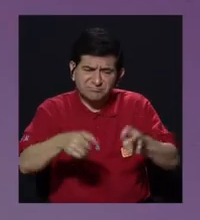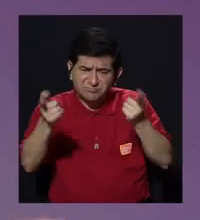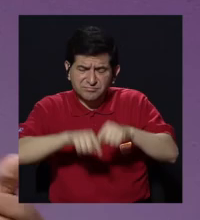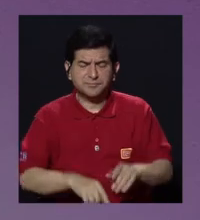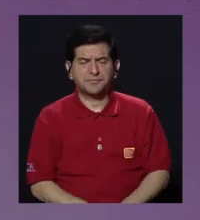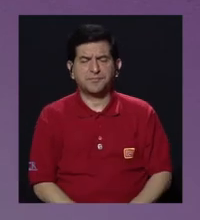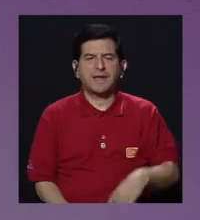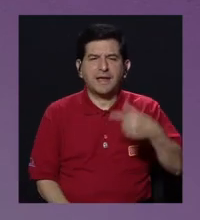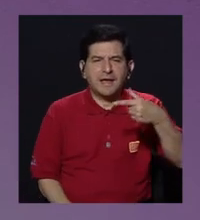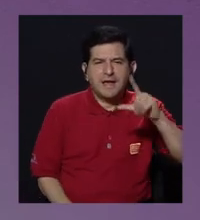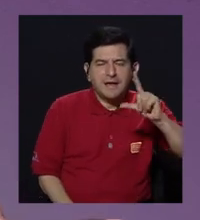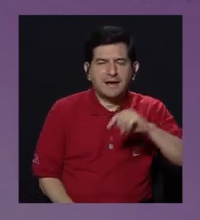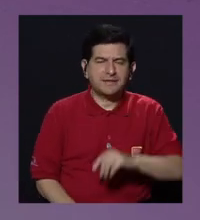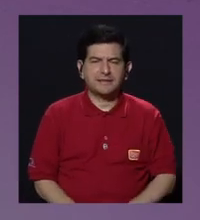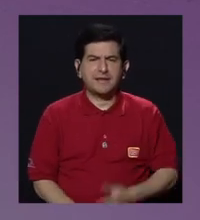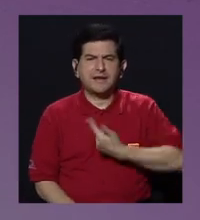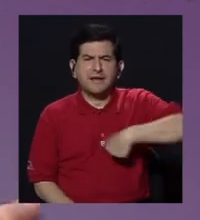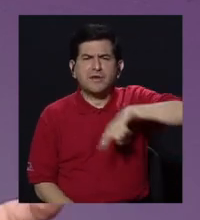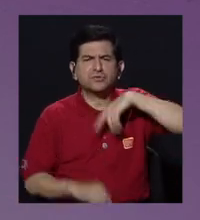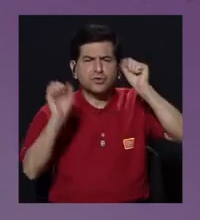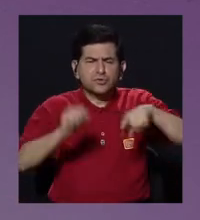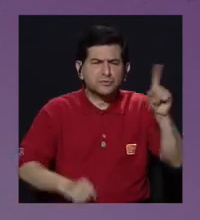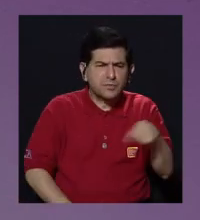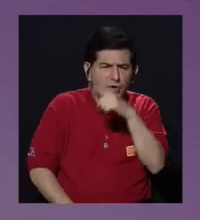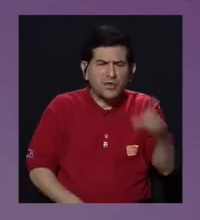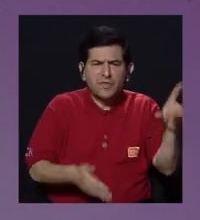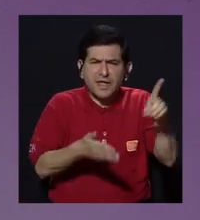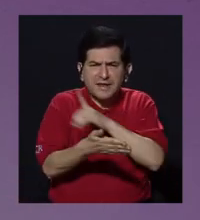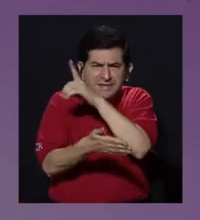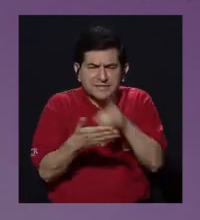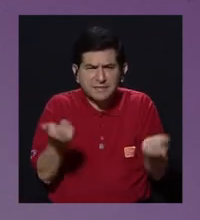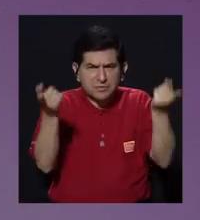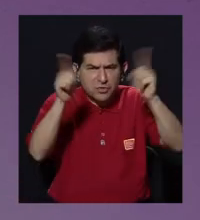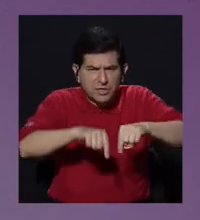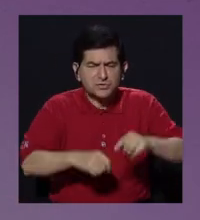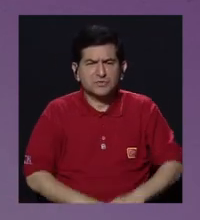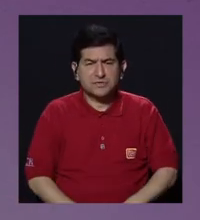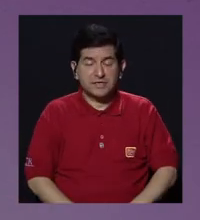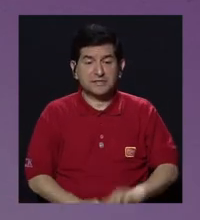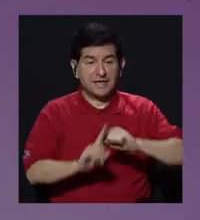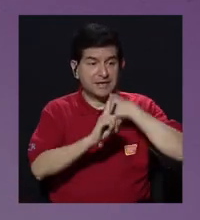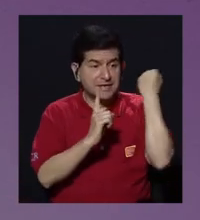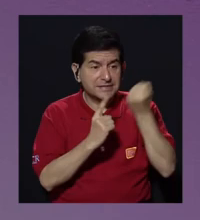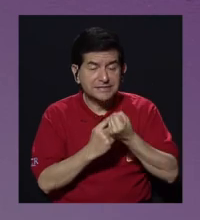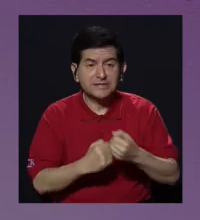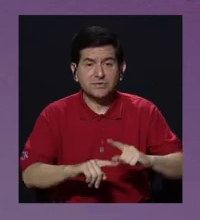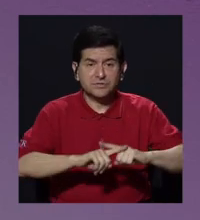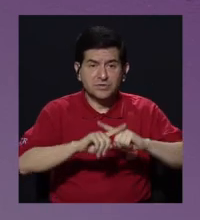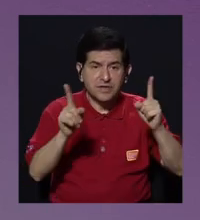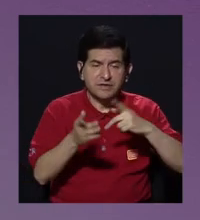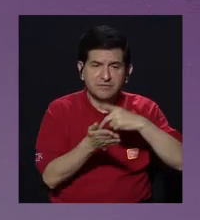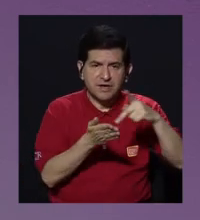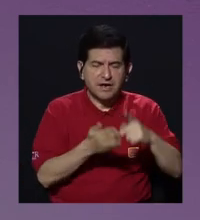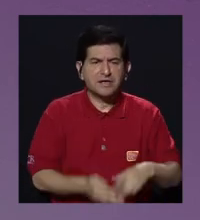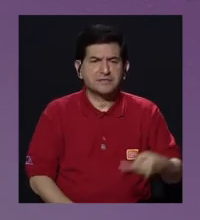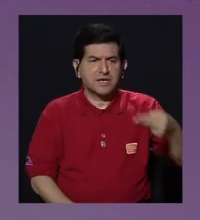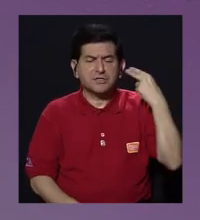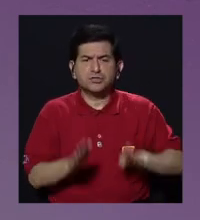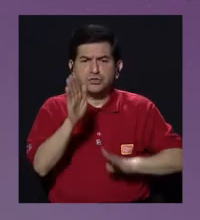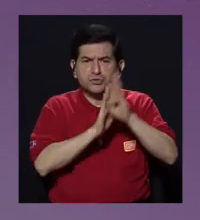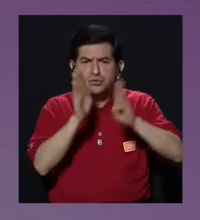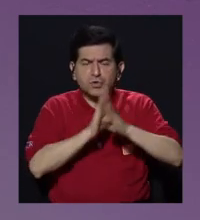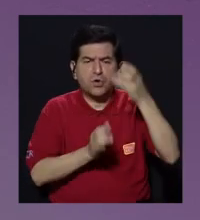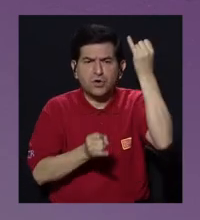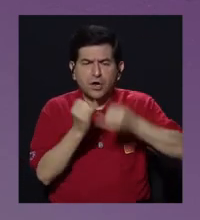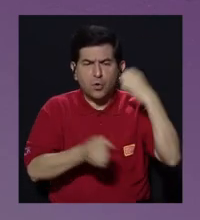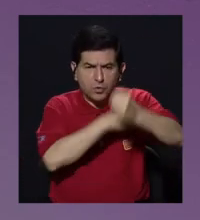entonces, ¿cómo podemos eliminar esa discriminación que se da en una brecha que parece que históricamente se ha venido desarrollando y que en las últimas décadas